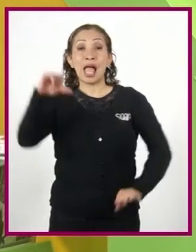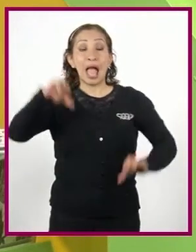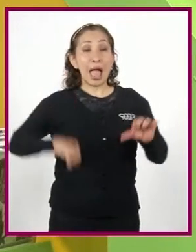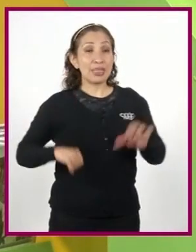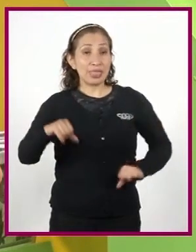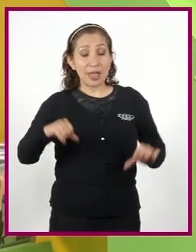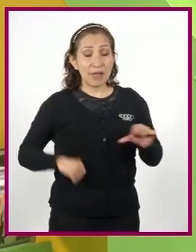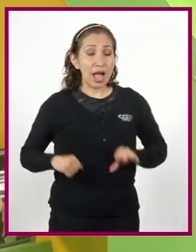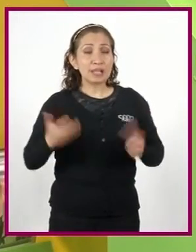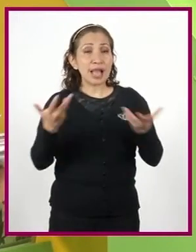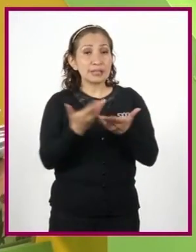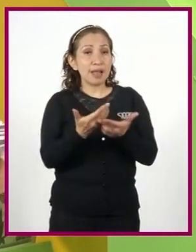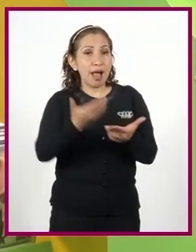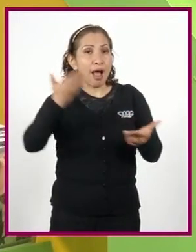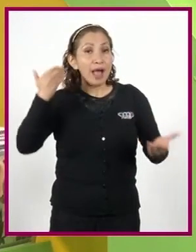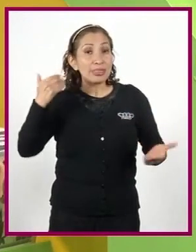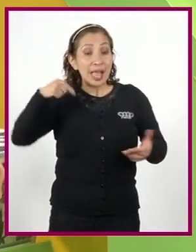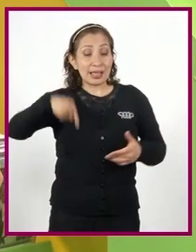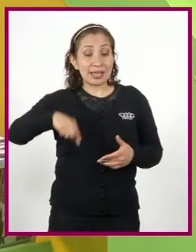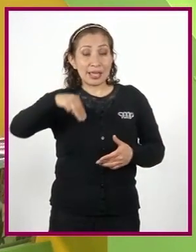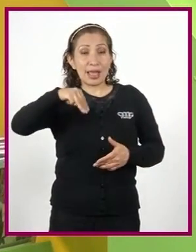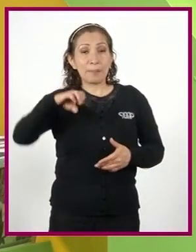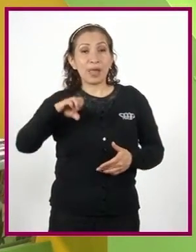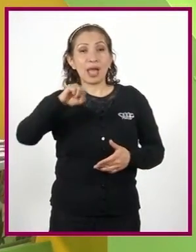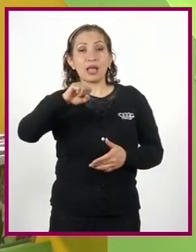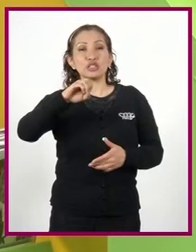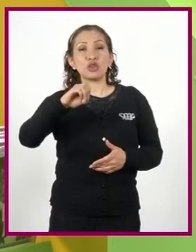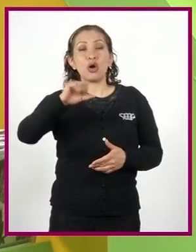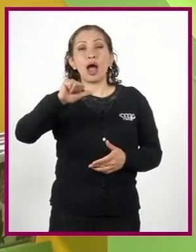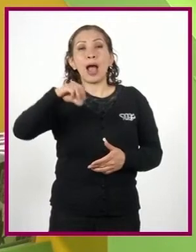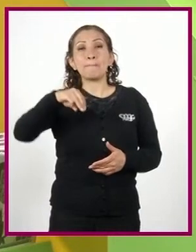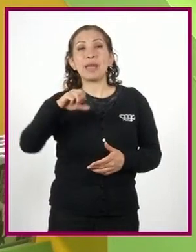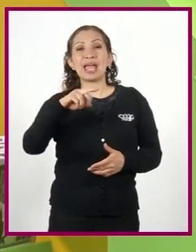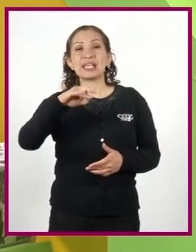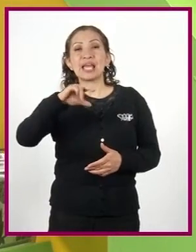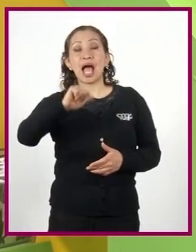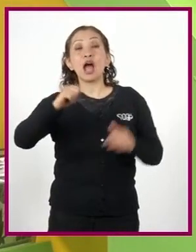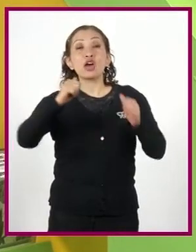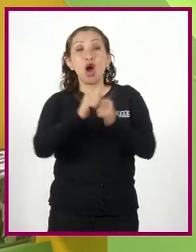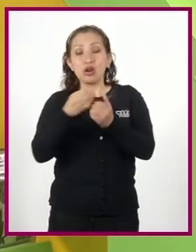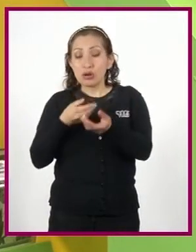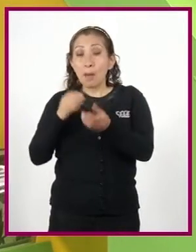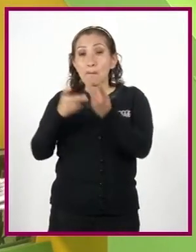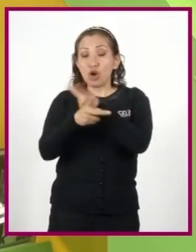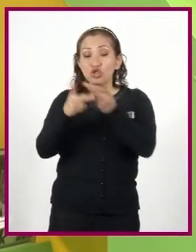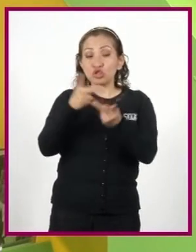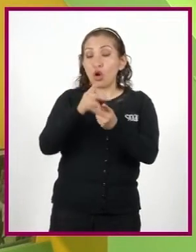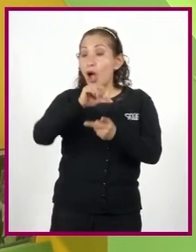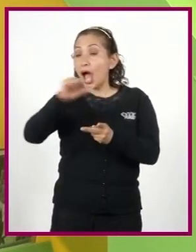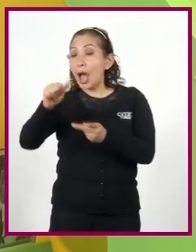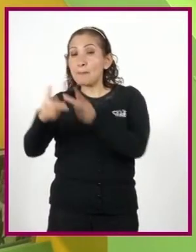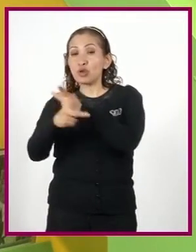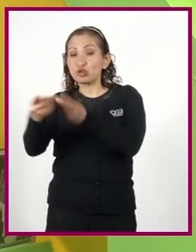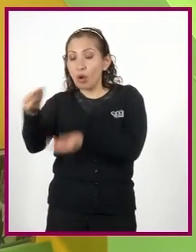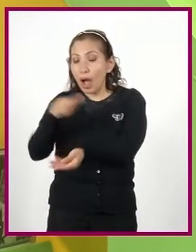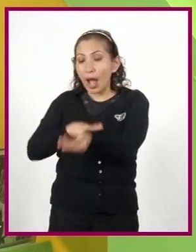Actividad que se realizaba en Mesoamérica a través del trueque de un producto por